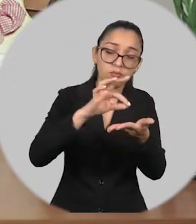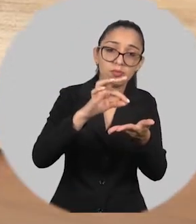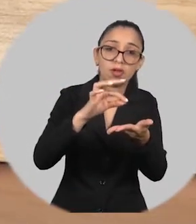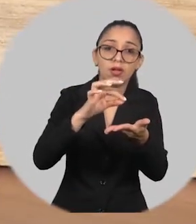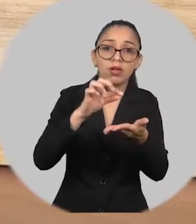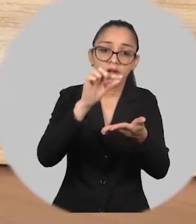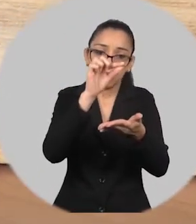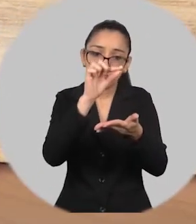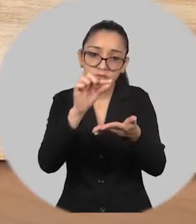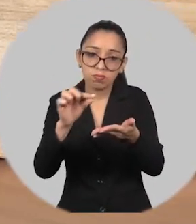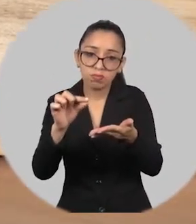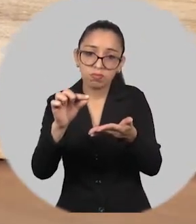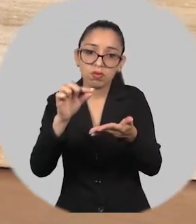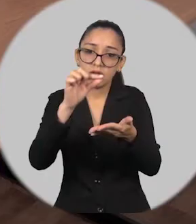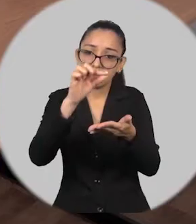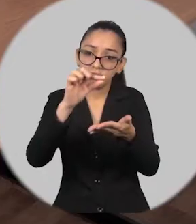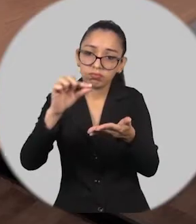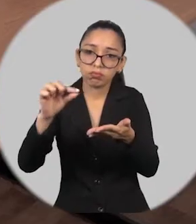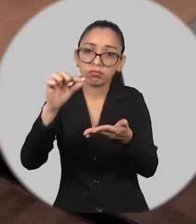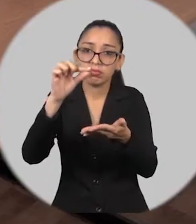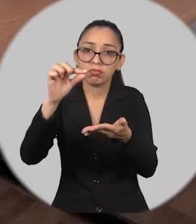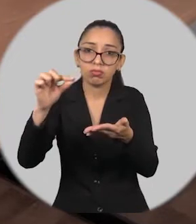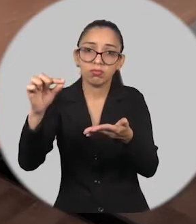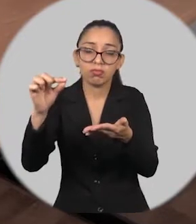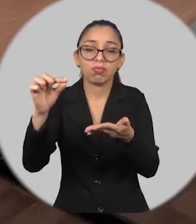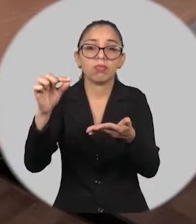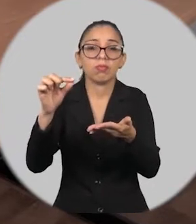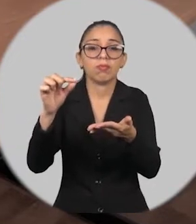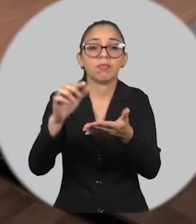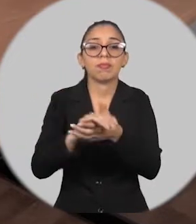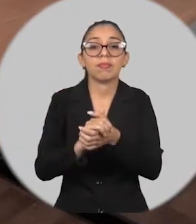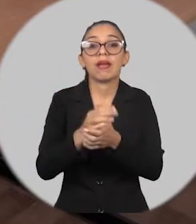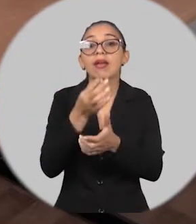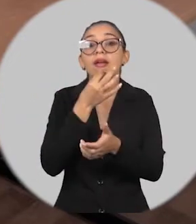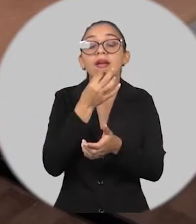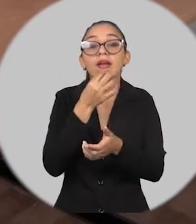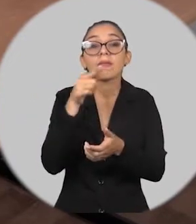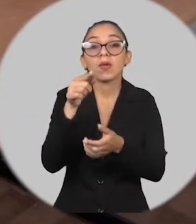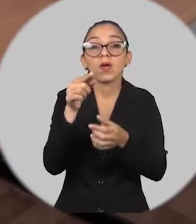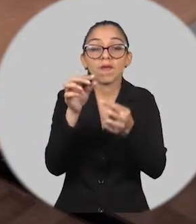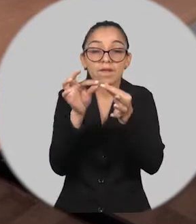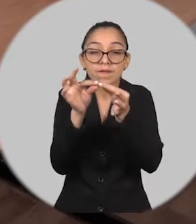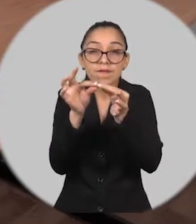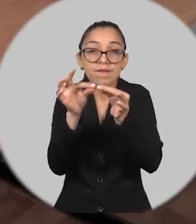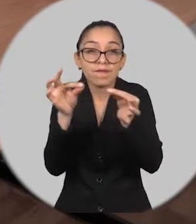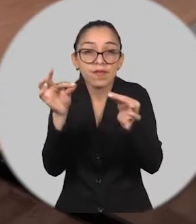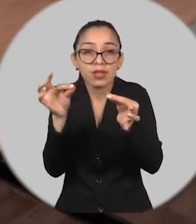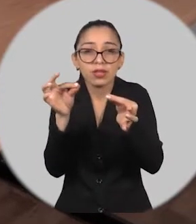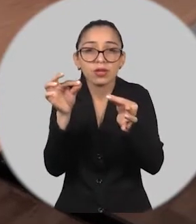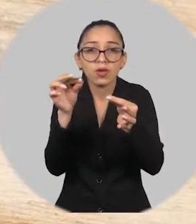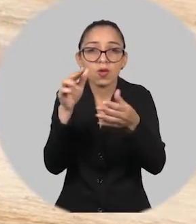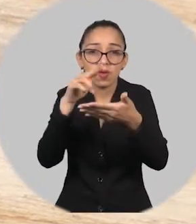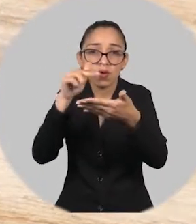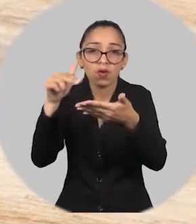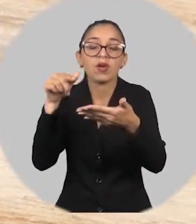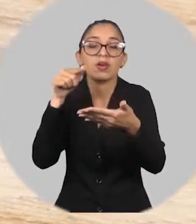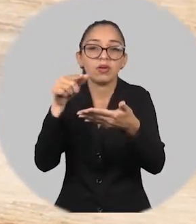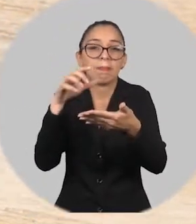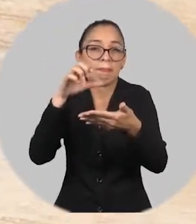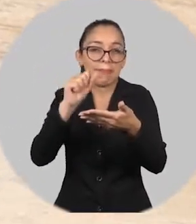rayitas, unas líneas. Obviamente si es el pincel liner más finito, el trazo va a ser más fino.